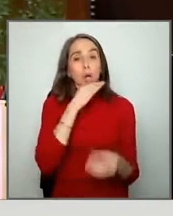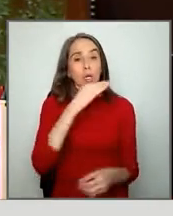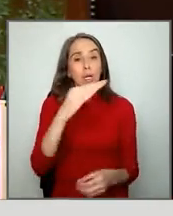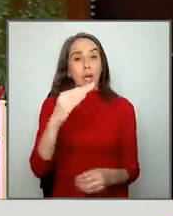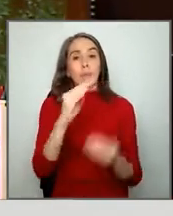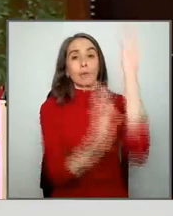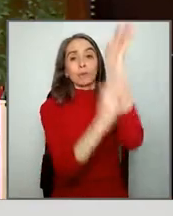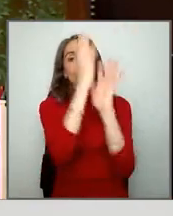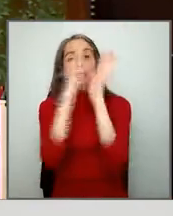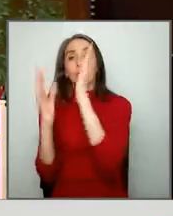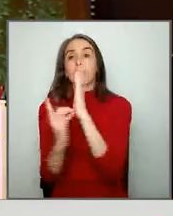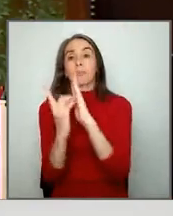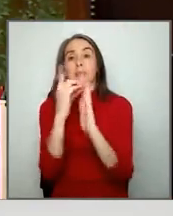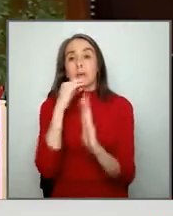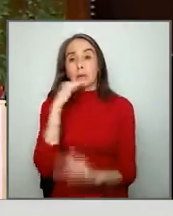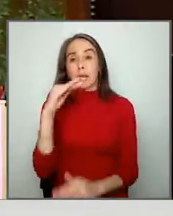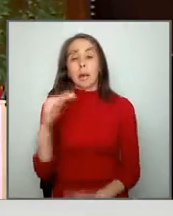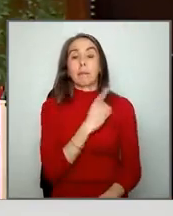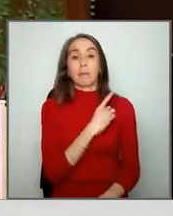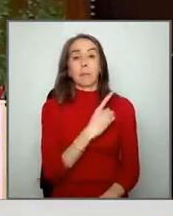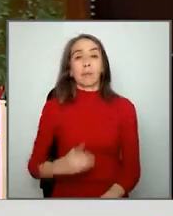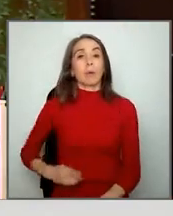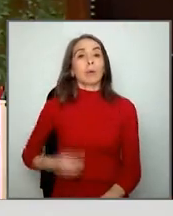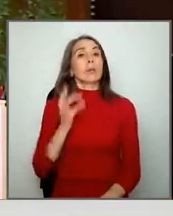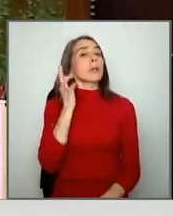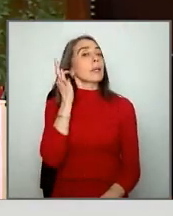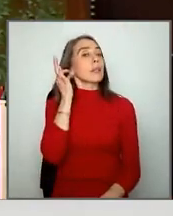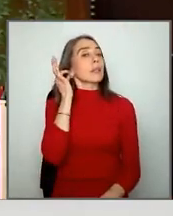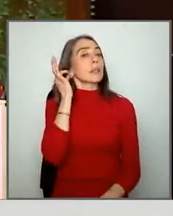la diputada Paula labra